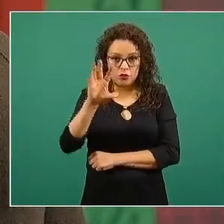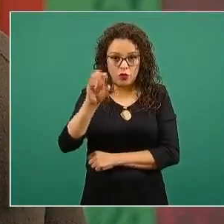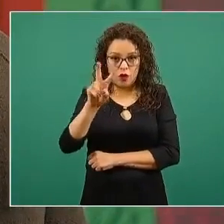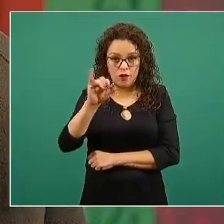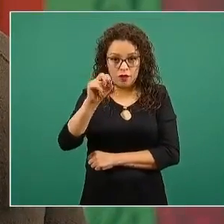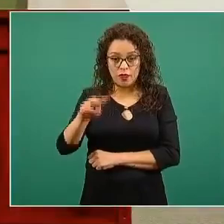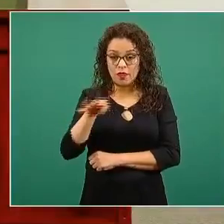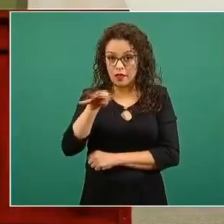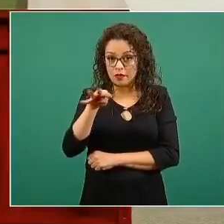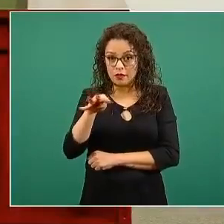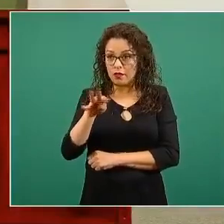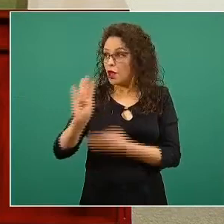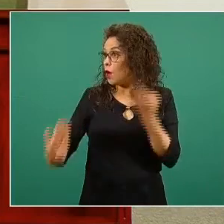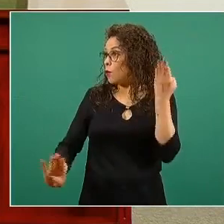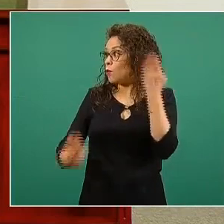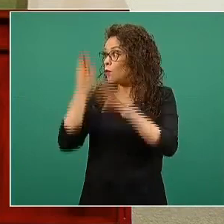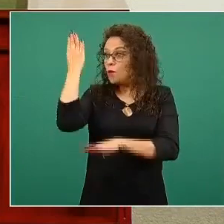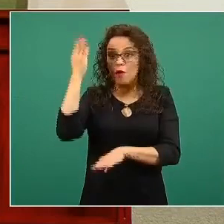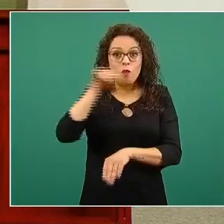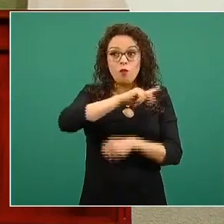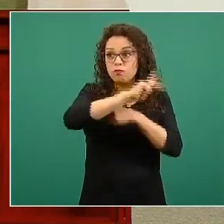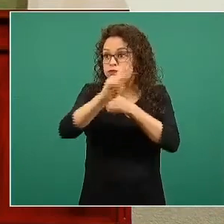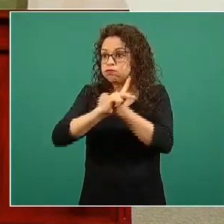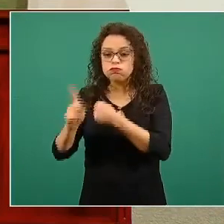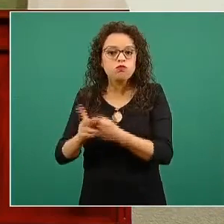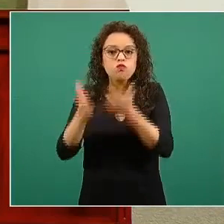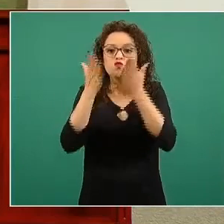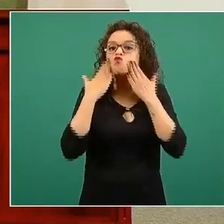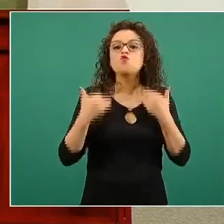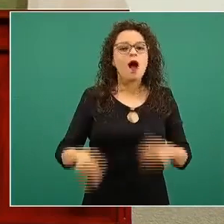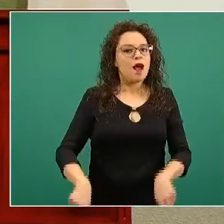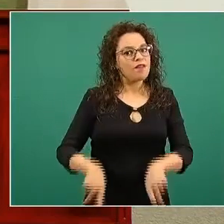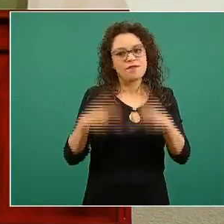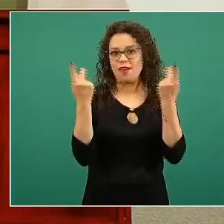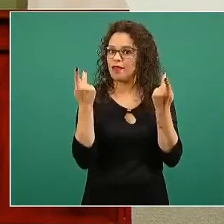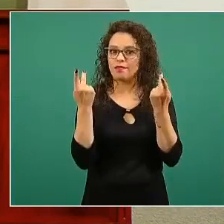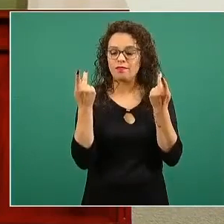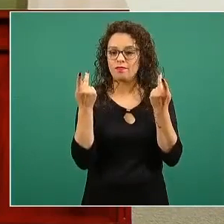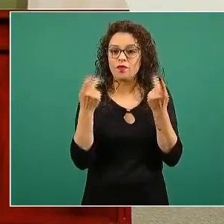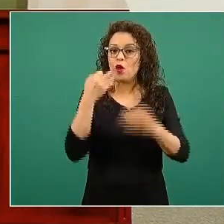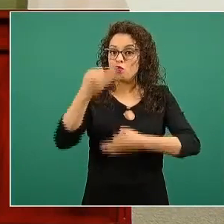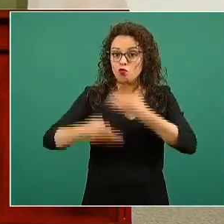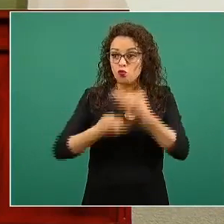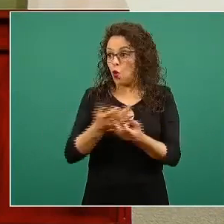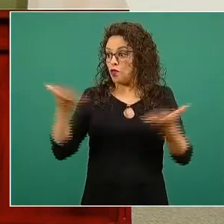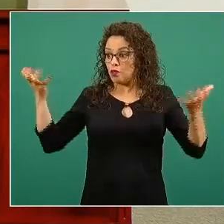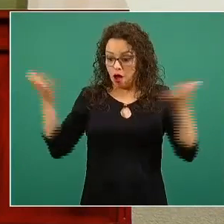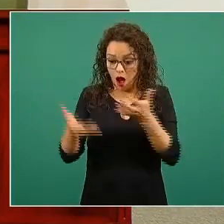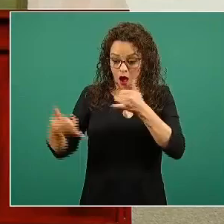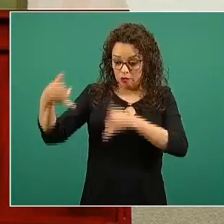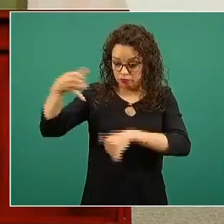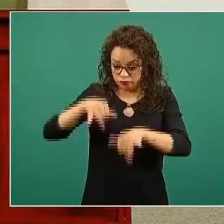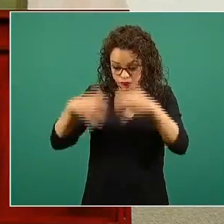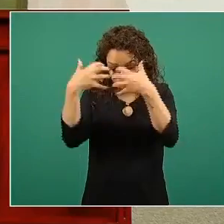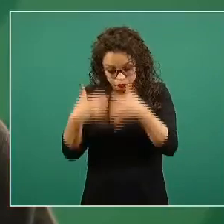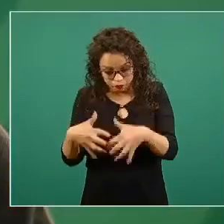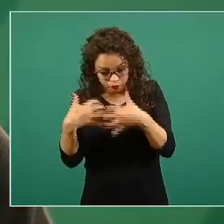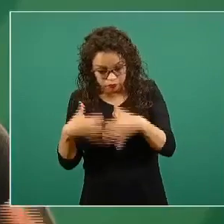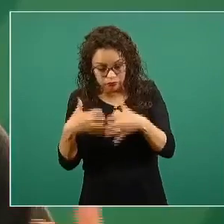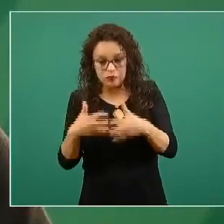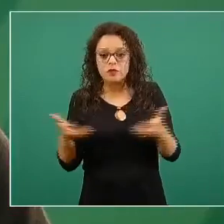en ninguna parte del mundo. Toda la vacuna que hasta el momento se ha producido y que se está implementando ha sido en el